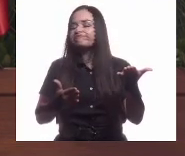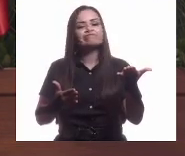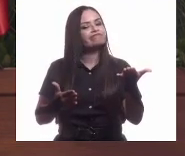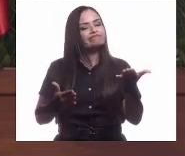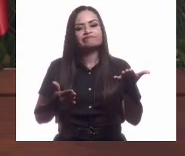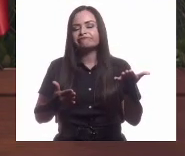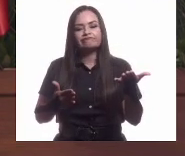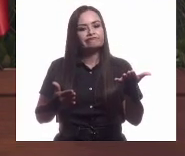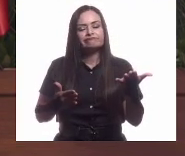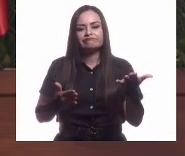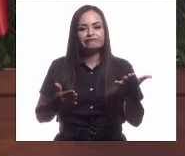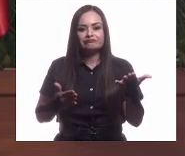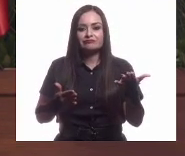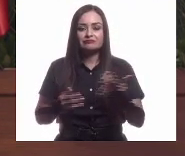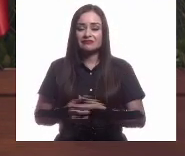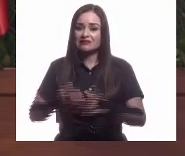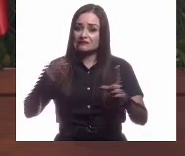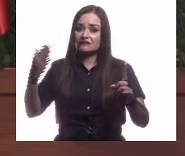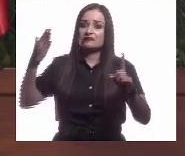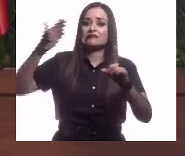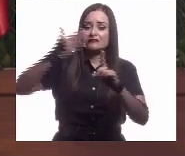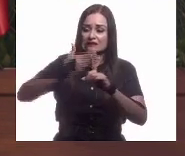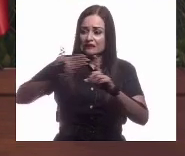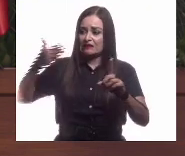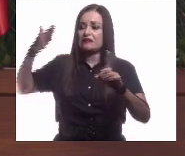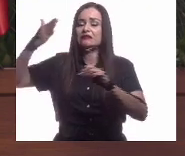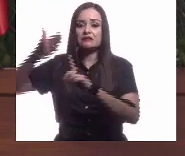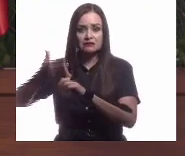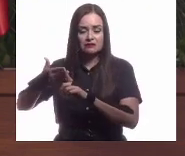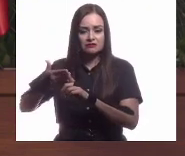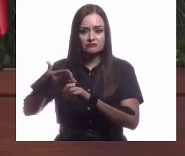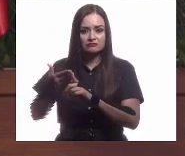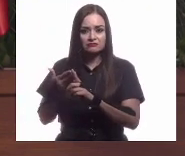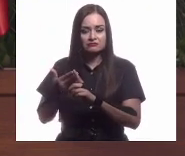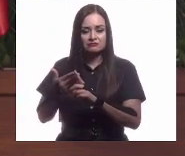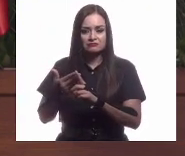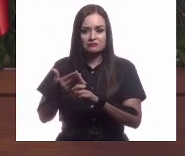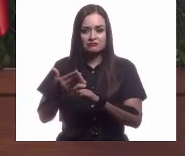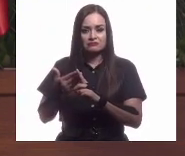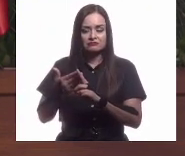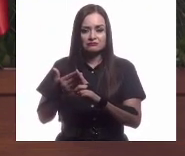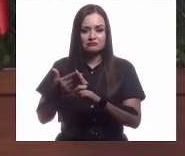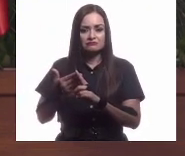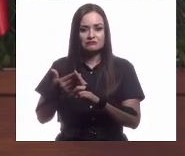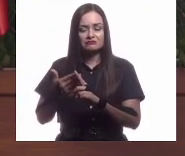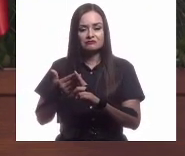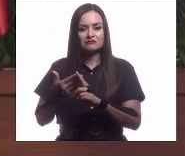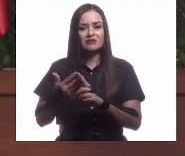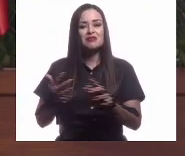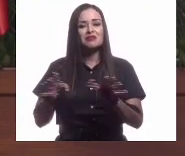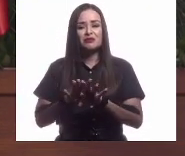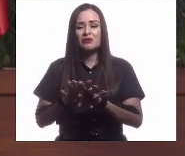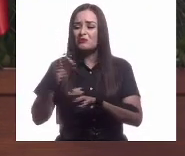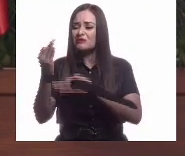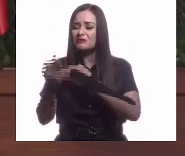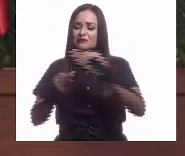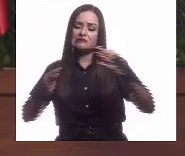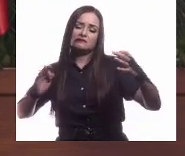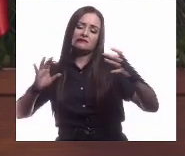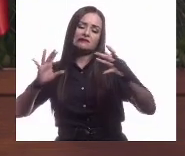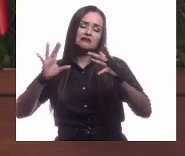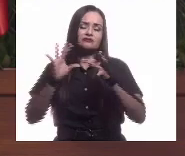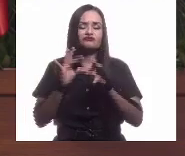superar los enormes retos que enfrentaremos, resulta imprescindible integrar todos juntos un